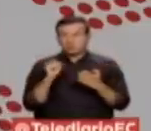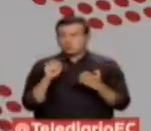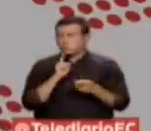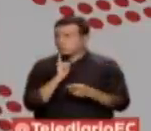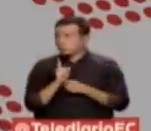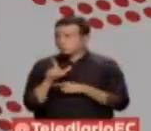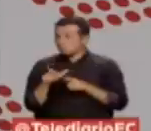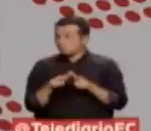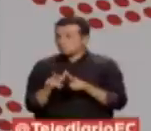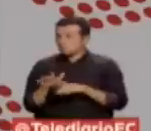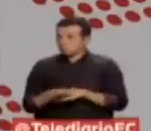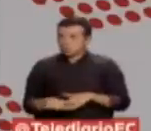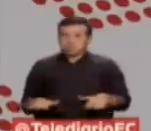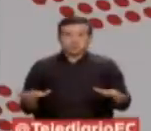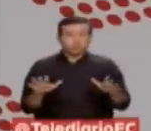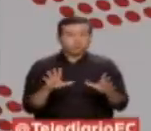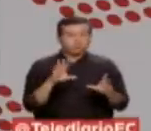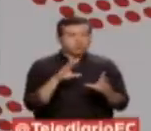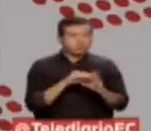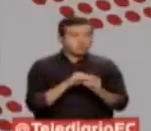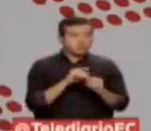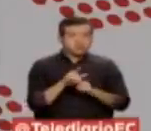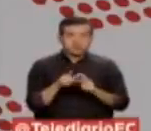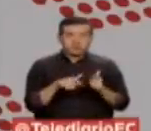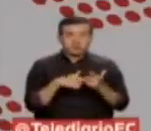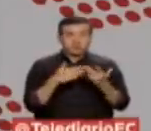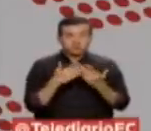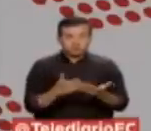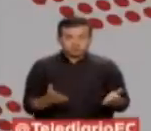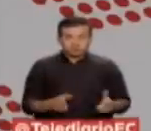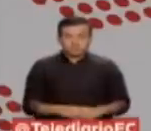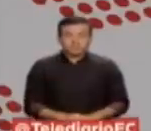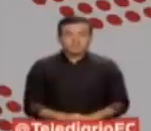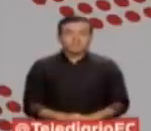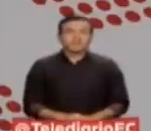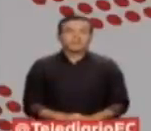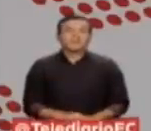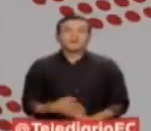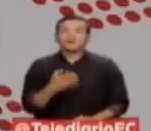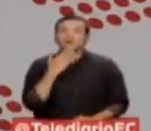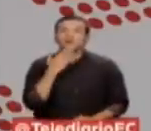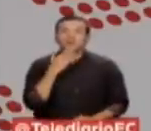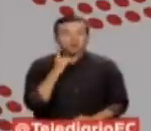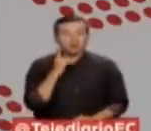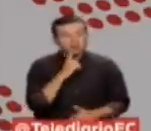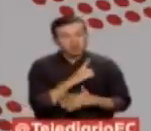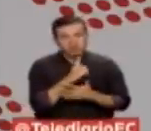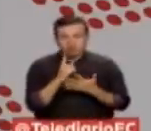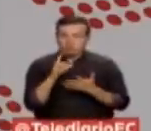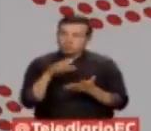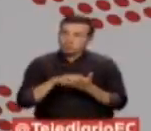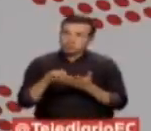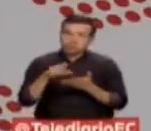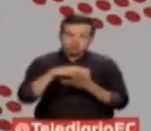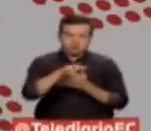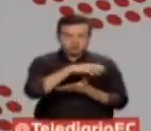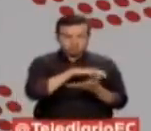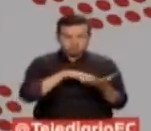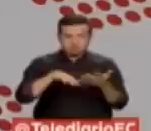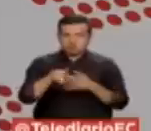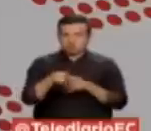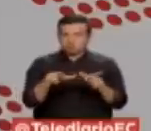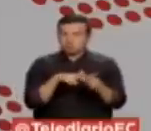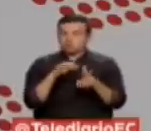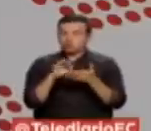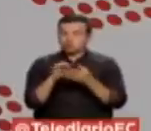intervenir otra zona entonces van a haber eh asignaciones a cada provincia van a haber asignaciones a las zonas